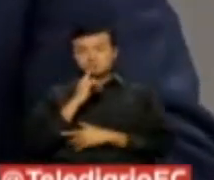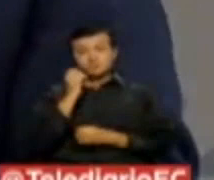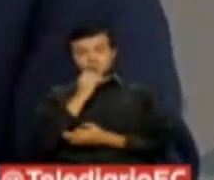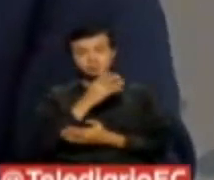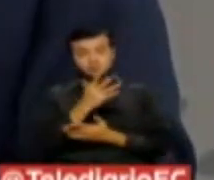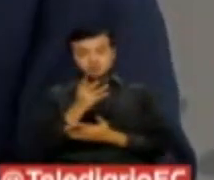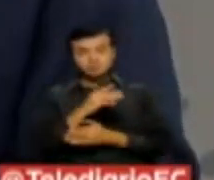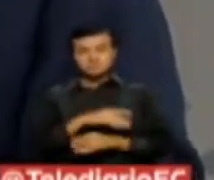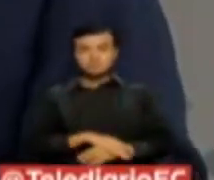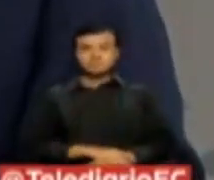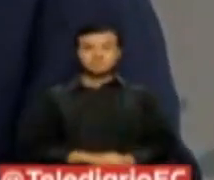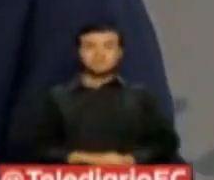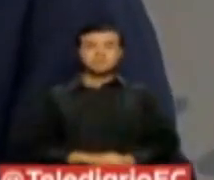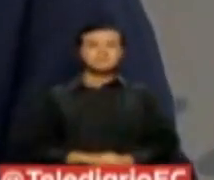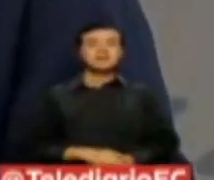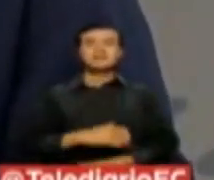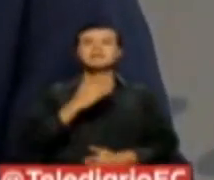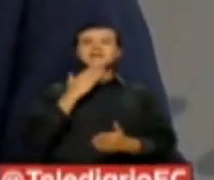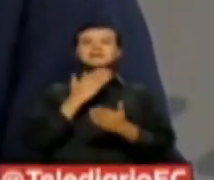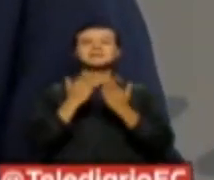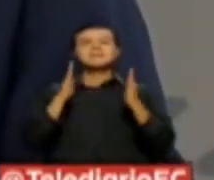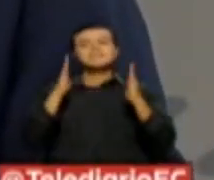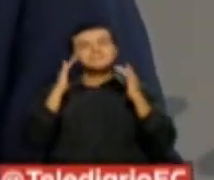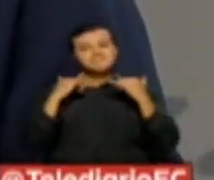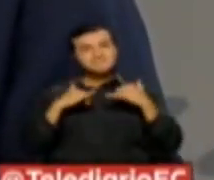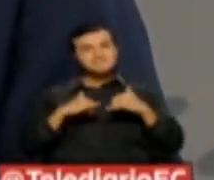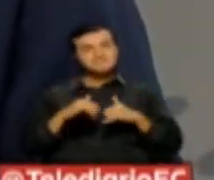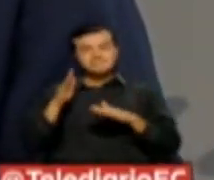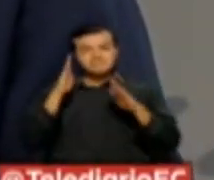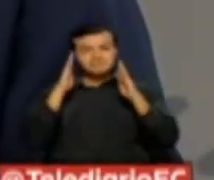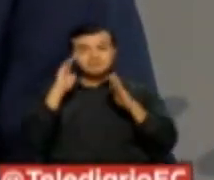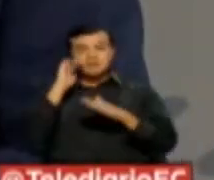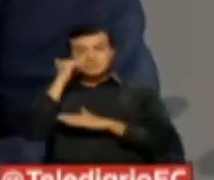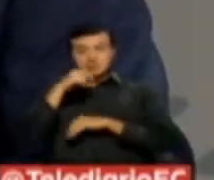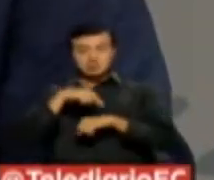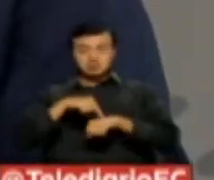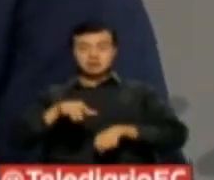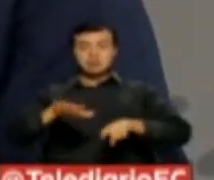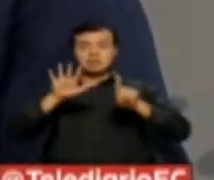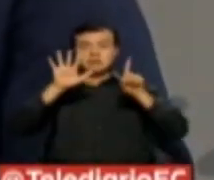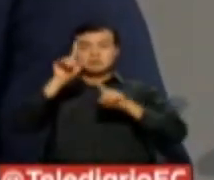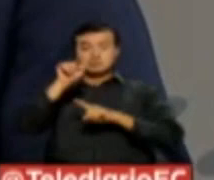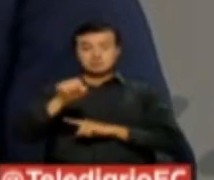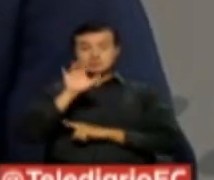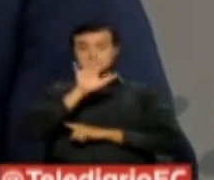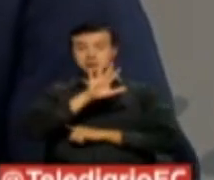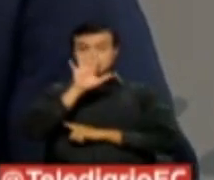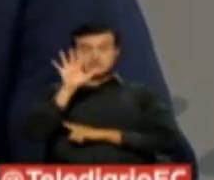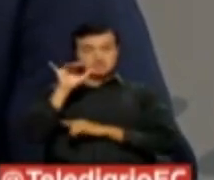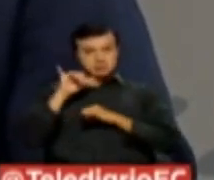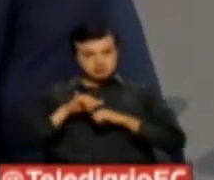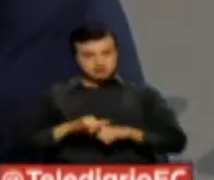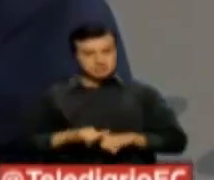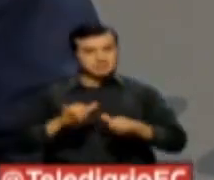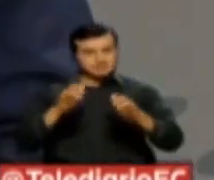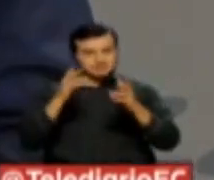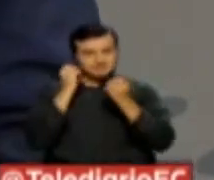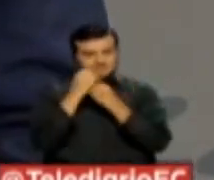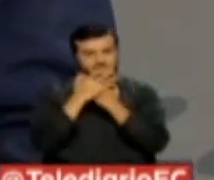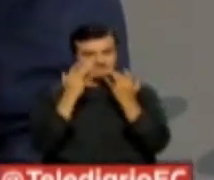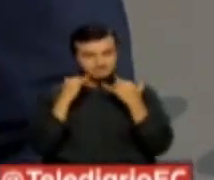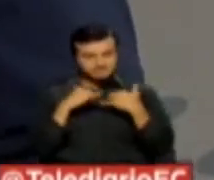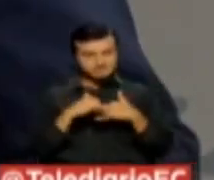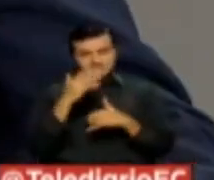gracias amigas y amigos televidentes por su sintonía mañana desde las 6 y 55 nuevamente con ustedes en